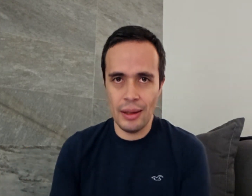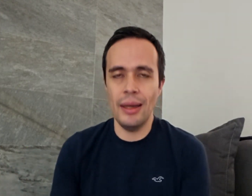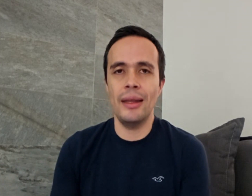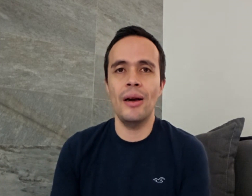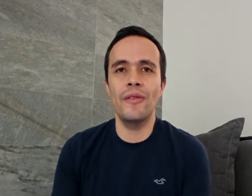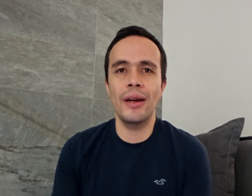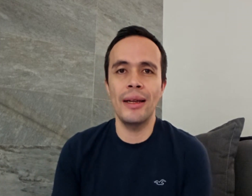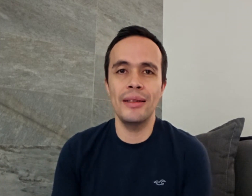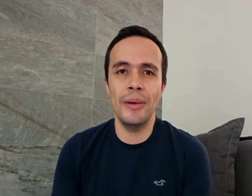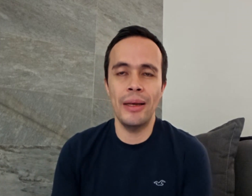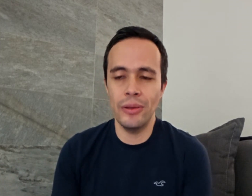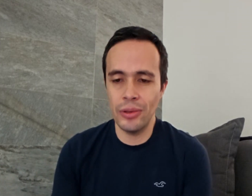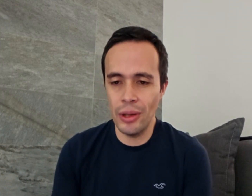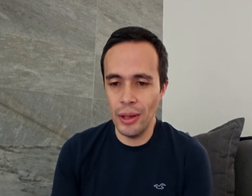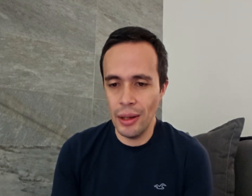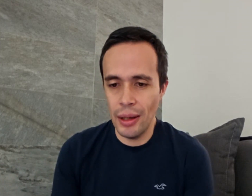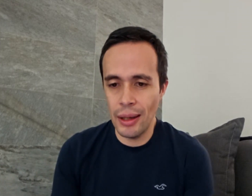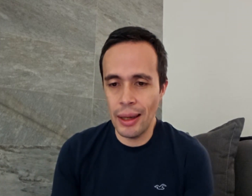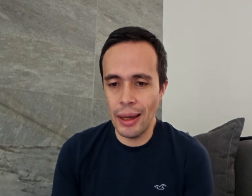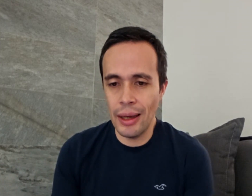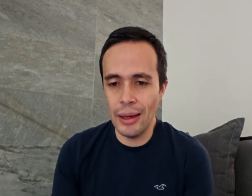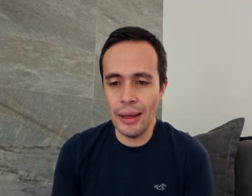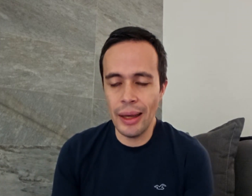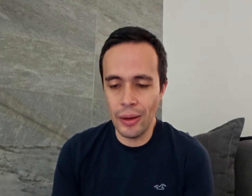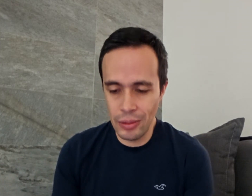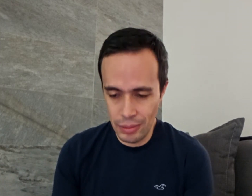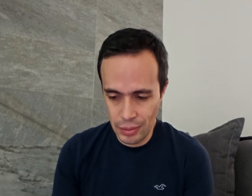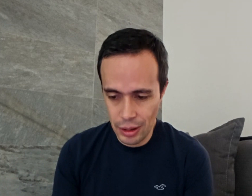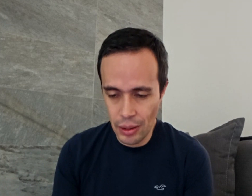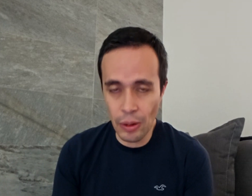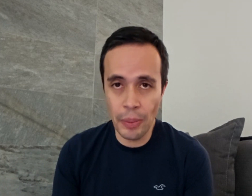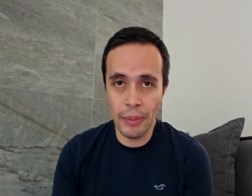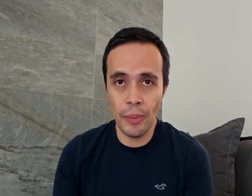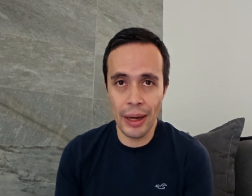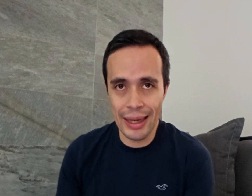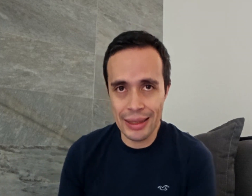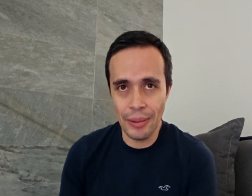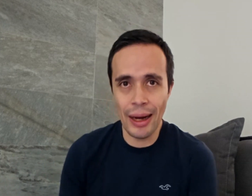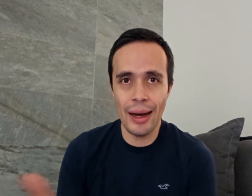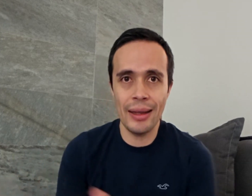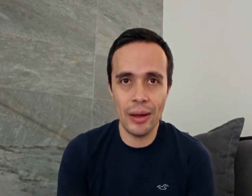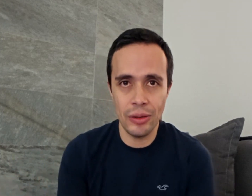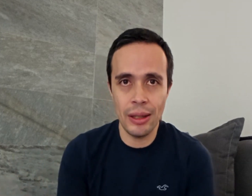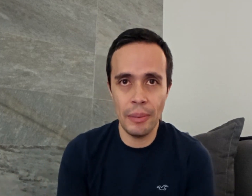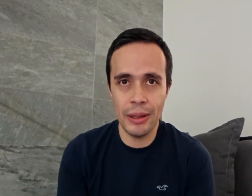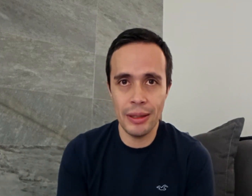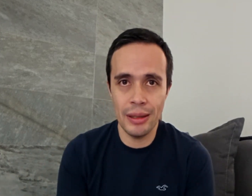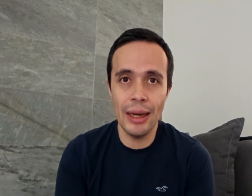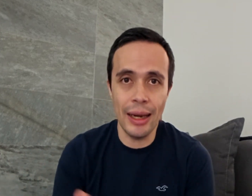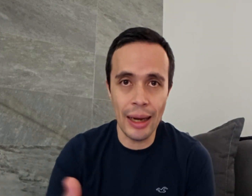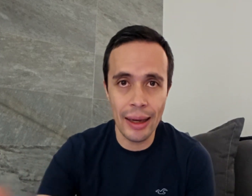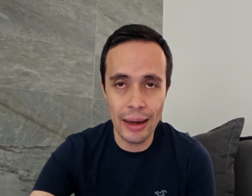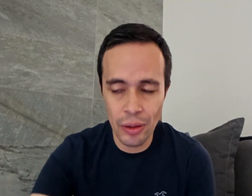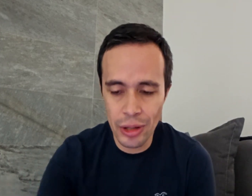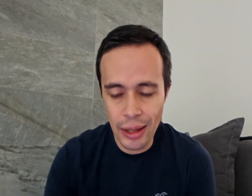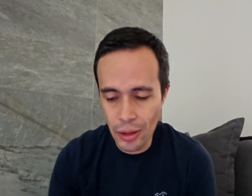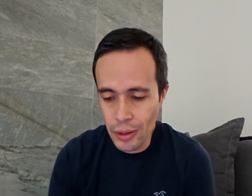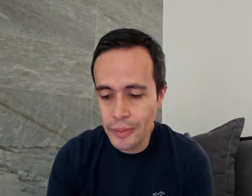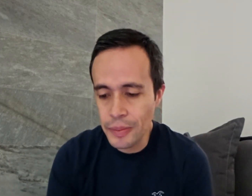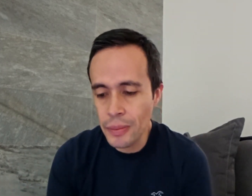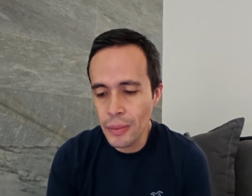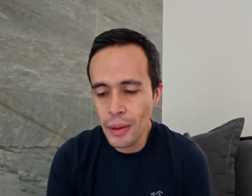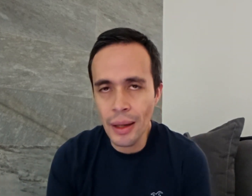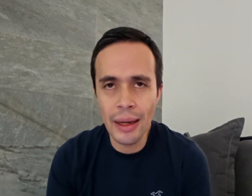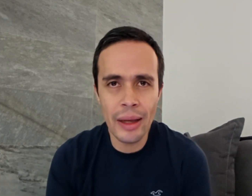tenía a Diego Fernández Ceballos, que le dieron como premio para que se bajara de la contienda presidencial en la que ganó